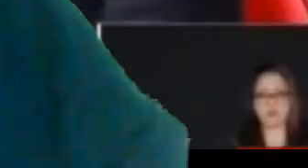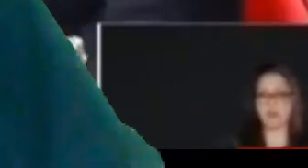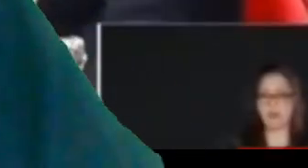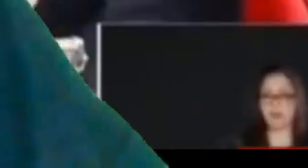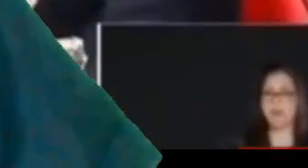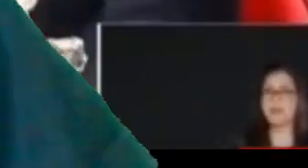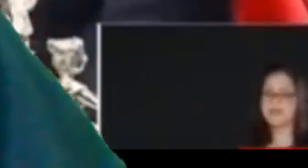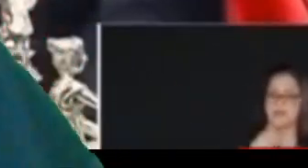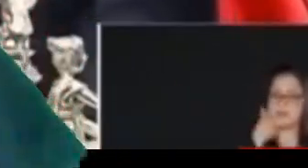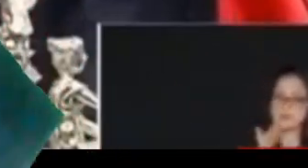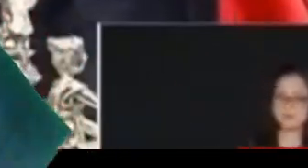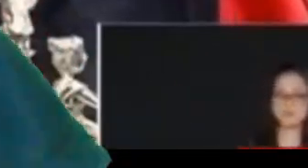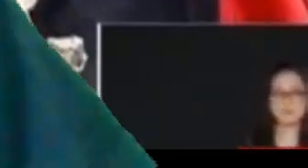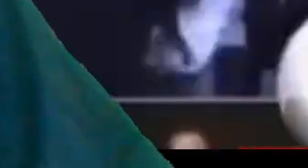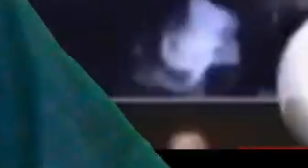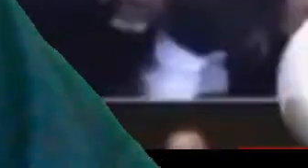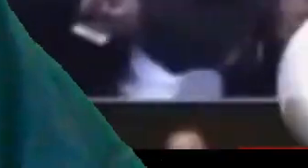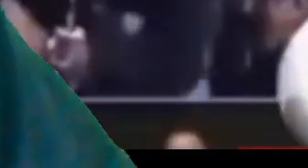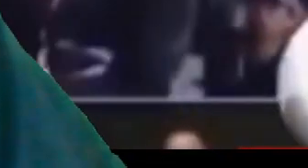Pero en fin,